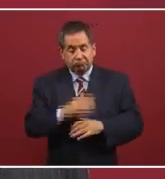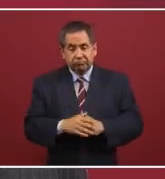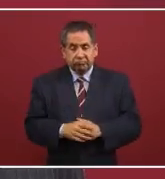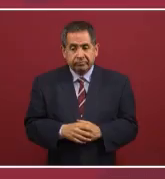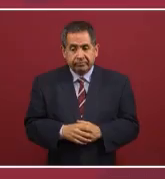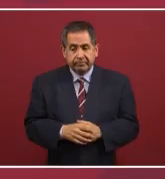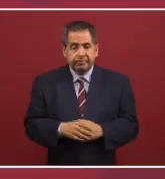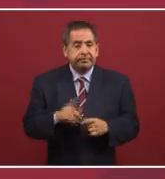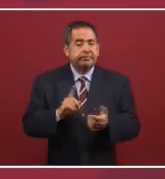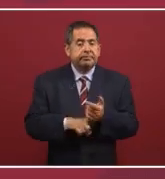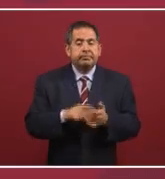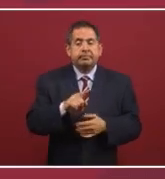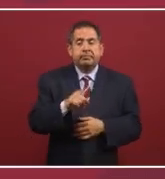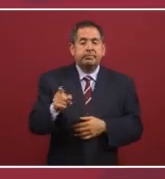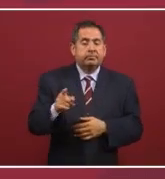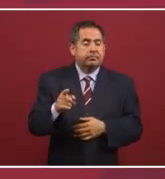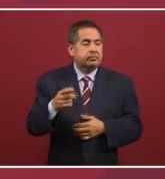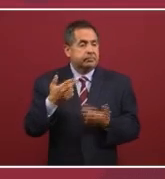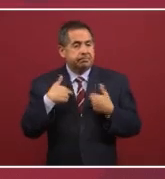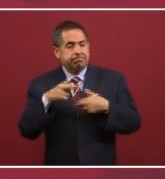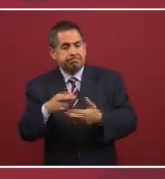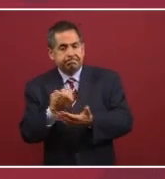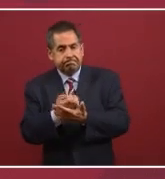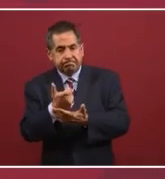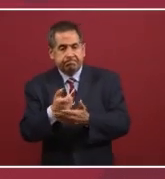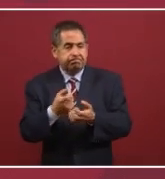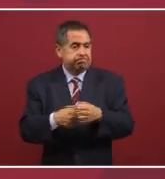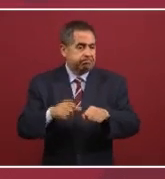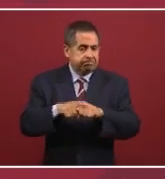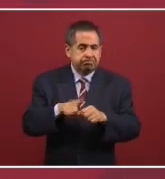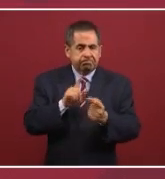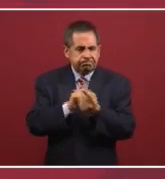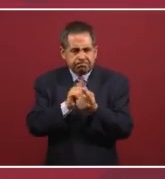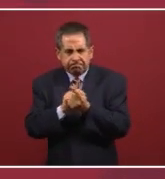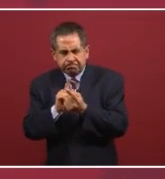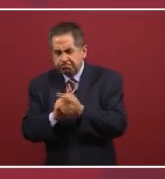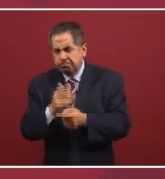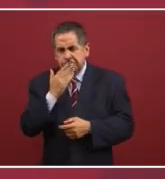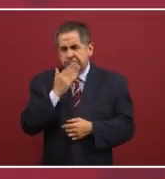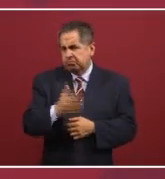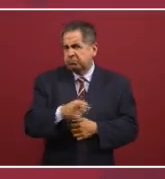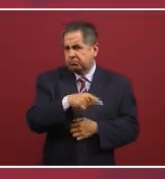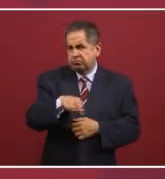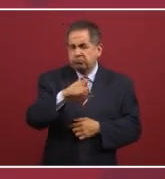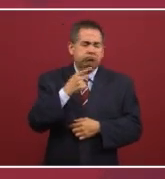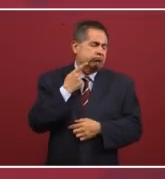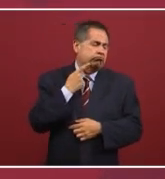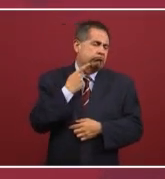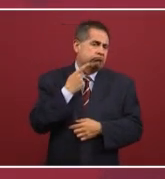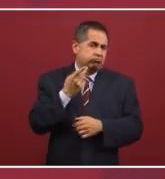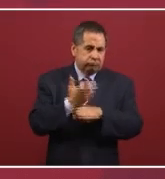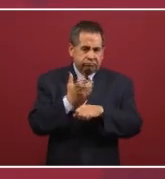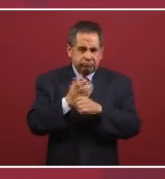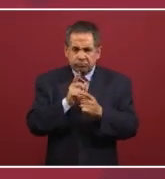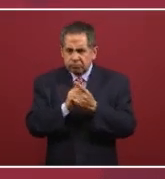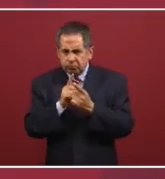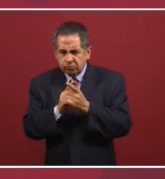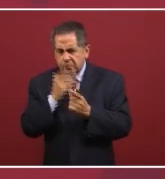los representantes económicos, sociales, de políticos de Estados